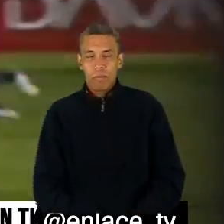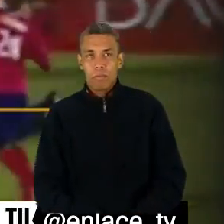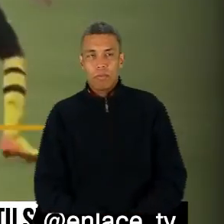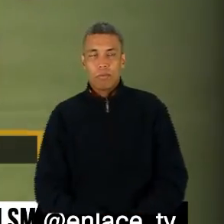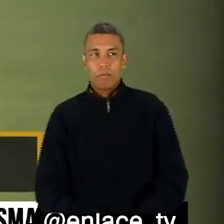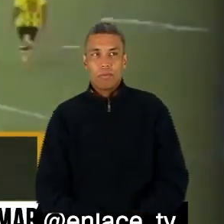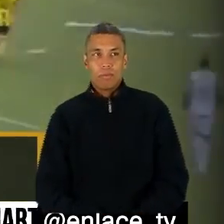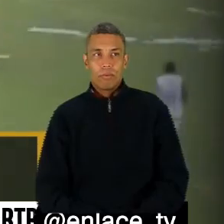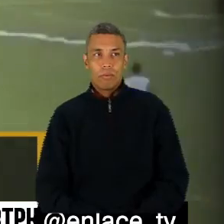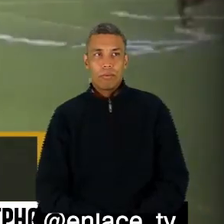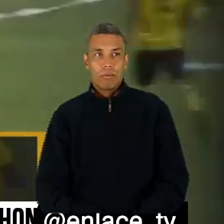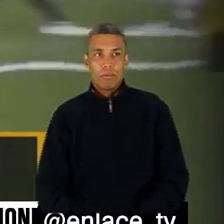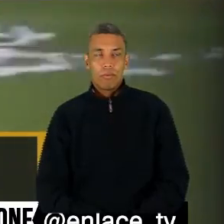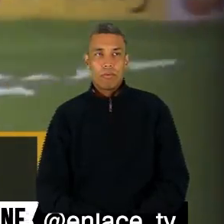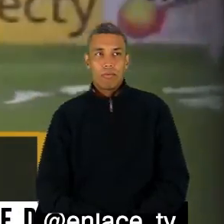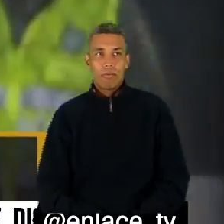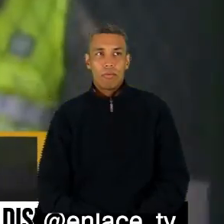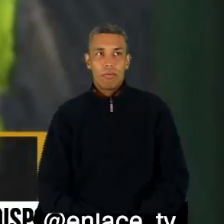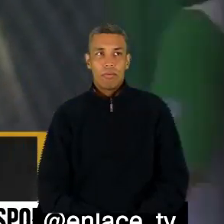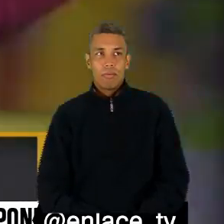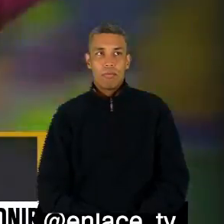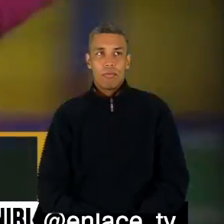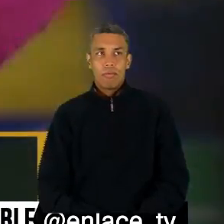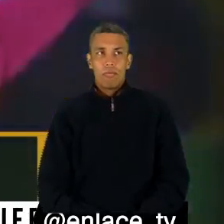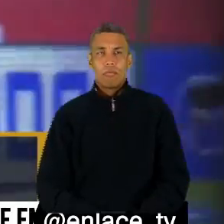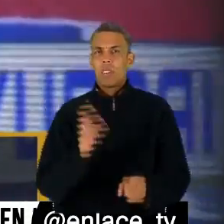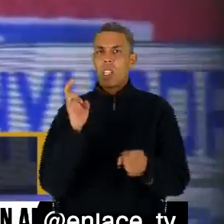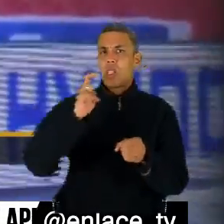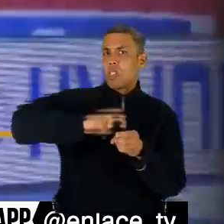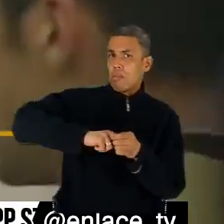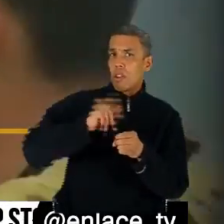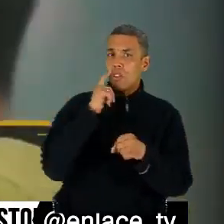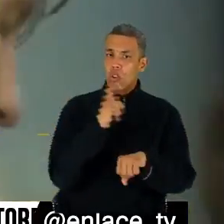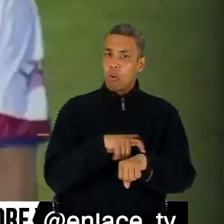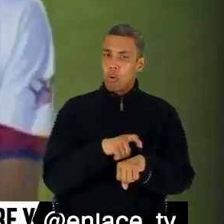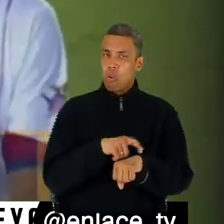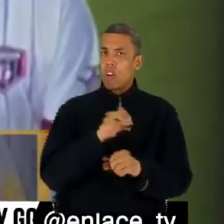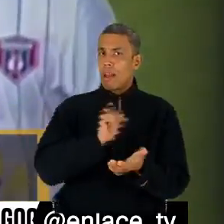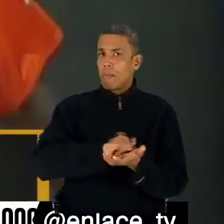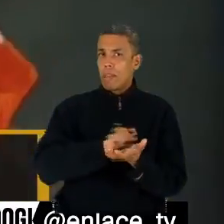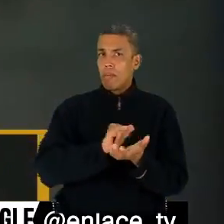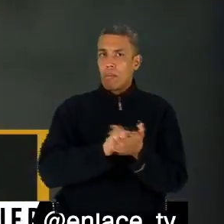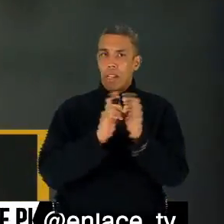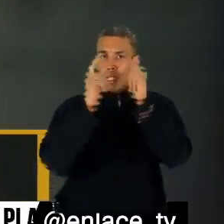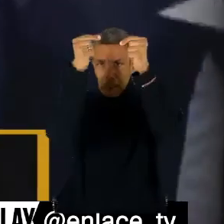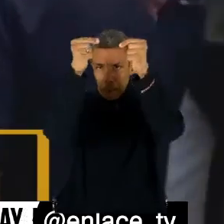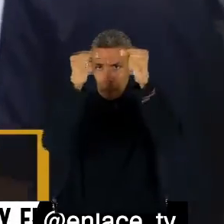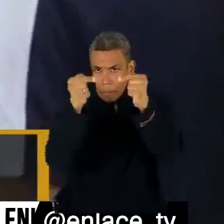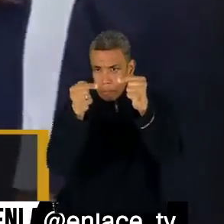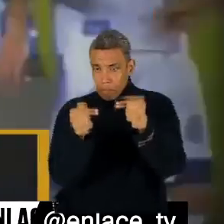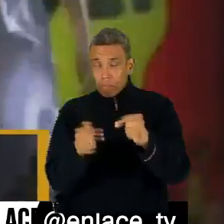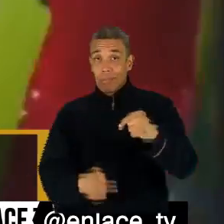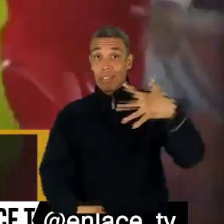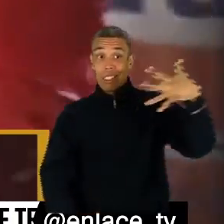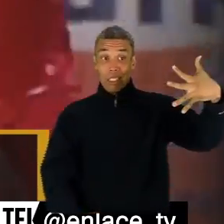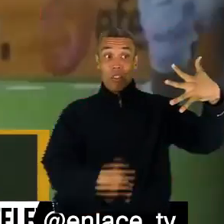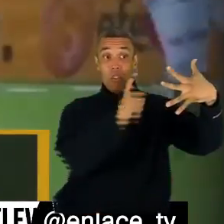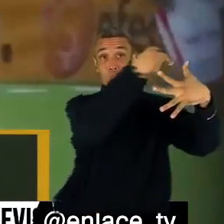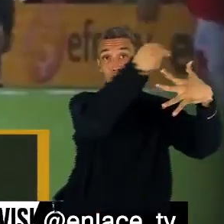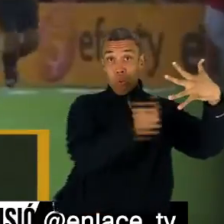La Dimayor programó 5 partidos a la misma hora para garantizar el juego limpio en la fecha 20 en la fase todos contra todos, toda vez que hay